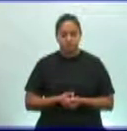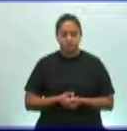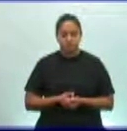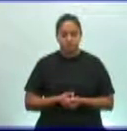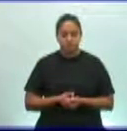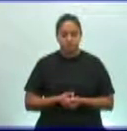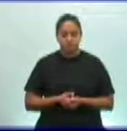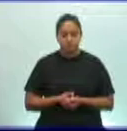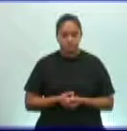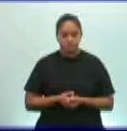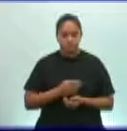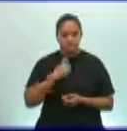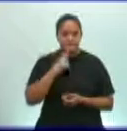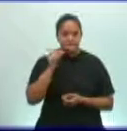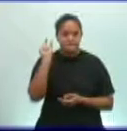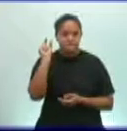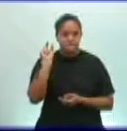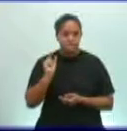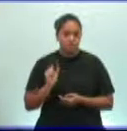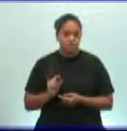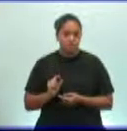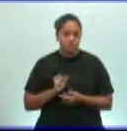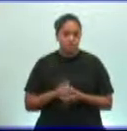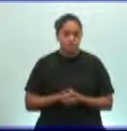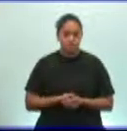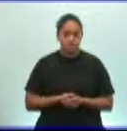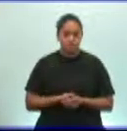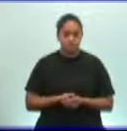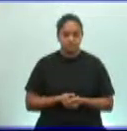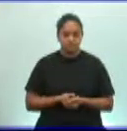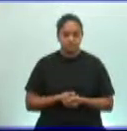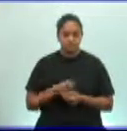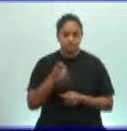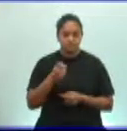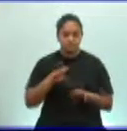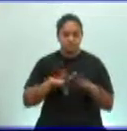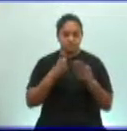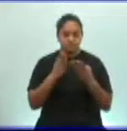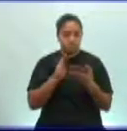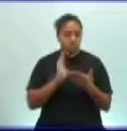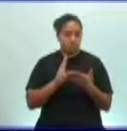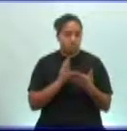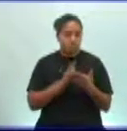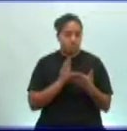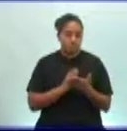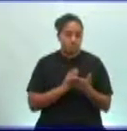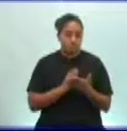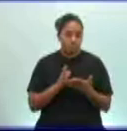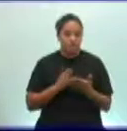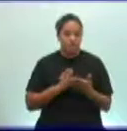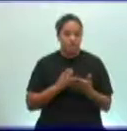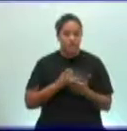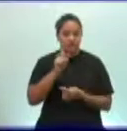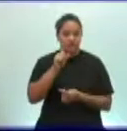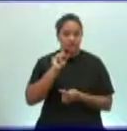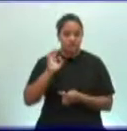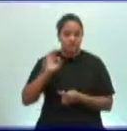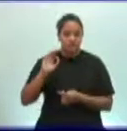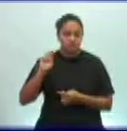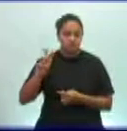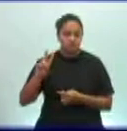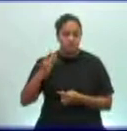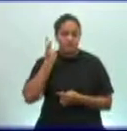1863. De inmediato, todos con el libro abierto en la página 182 para